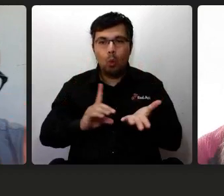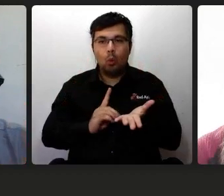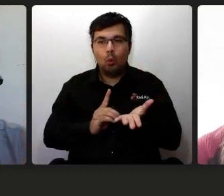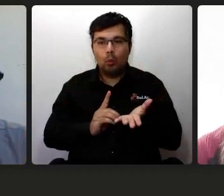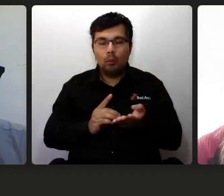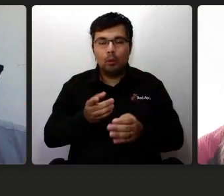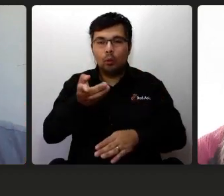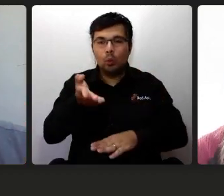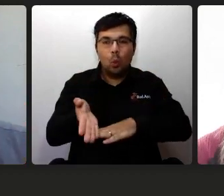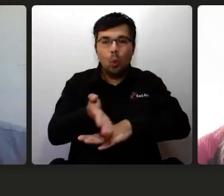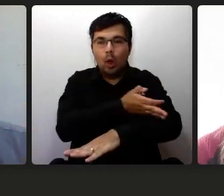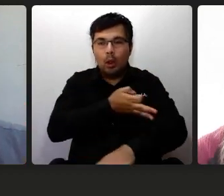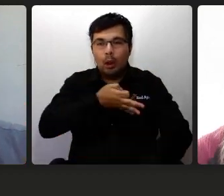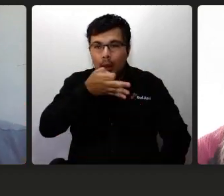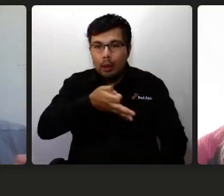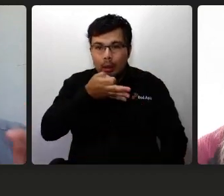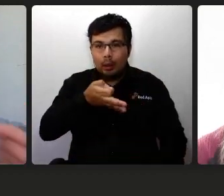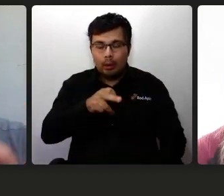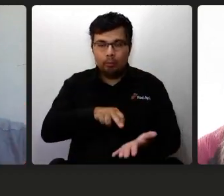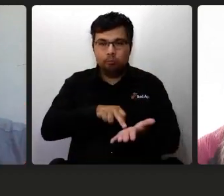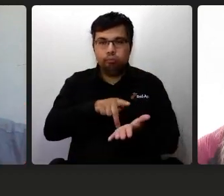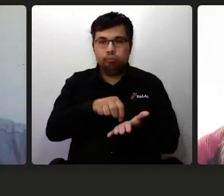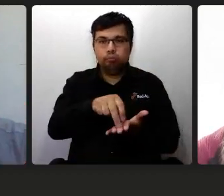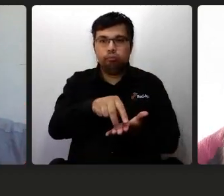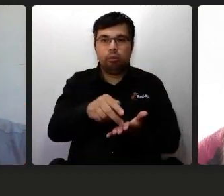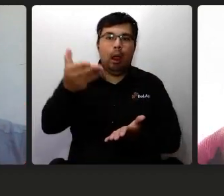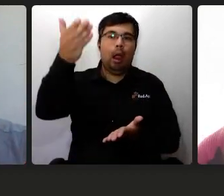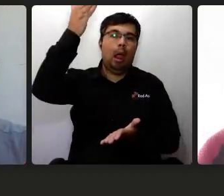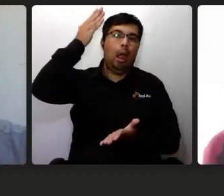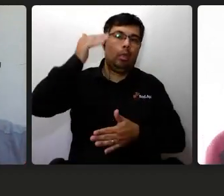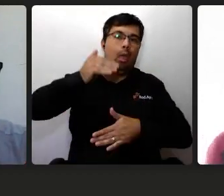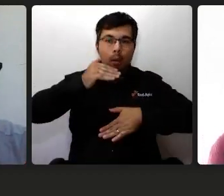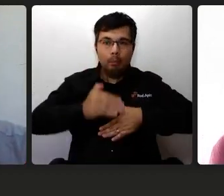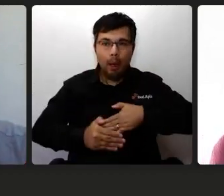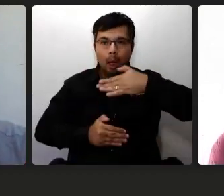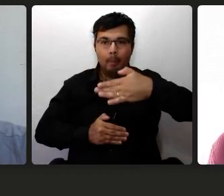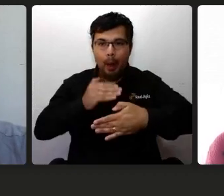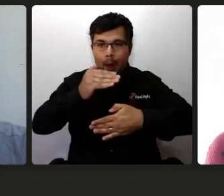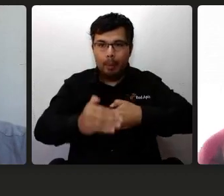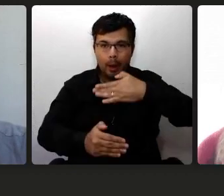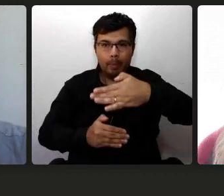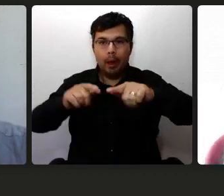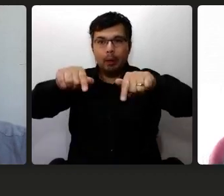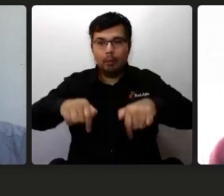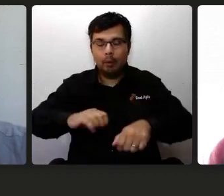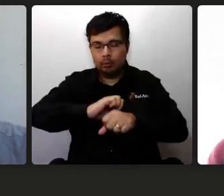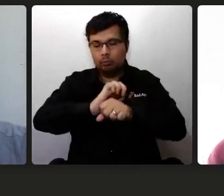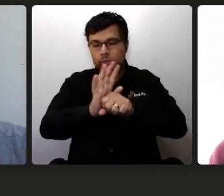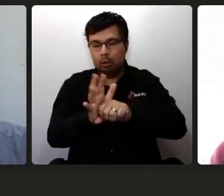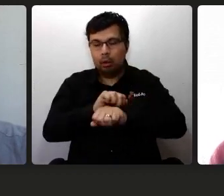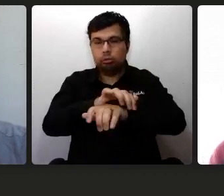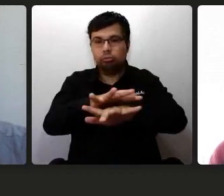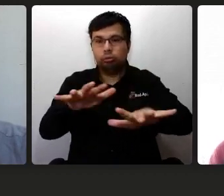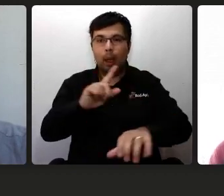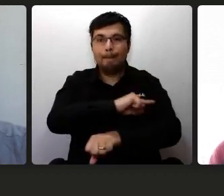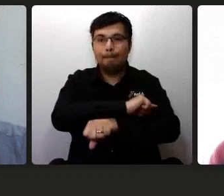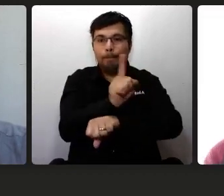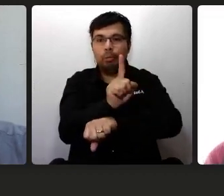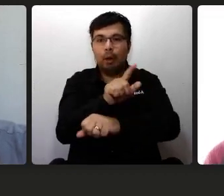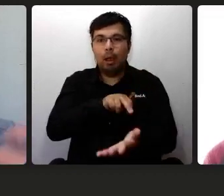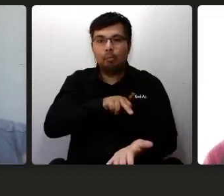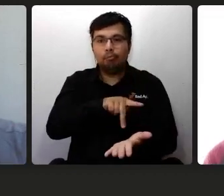decías, vino venía a un tranco bien grande, ¿no? Pero la pandemia sin duda vino a agilizar mucho desde el punto de vista